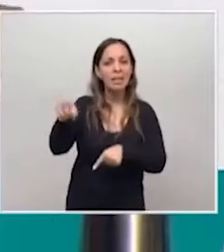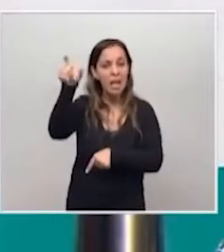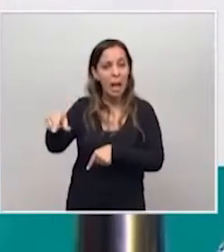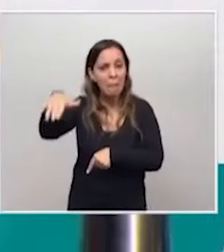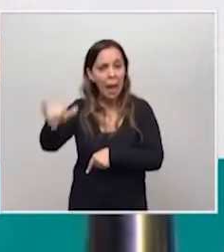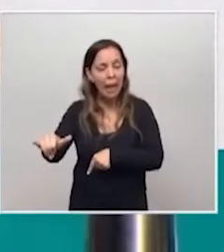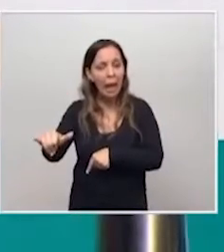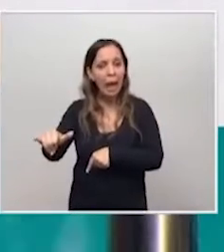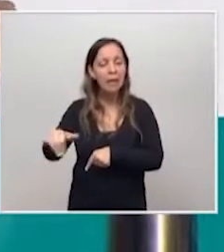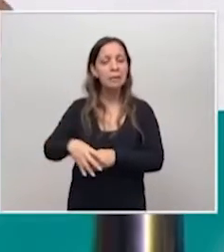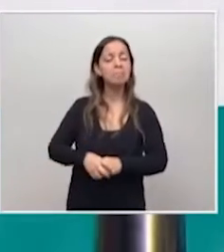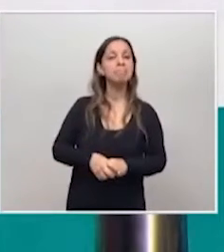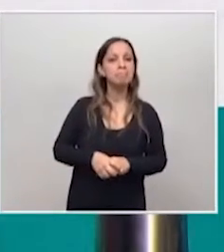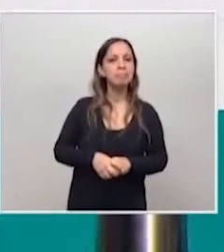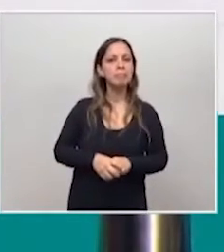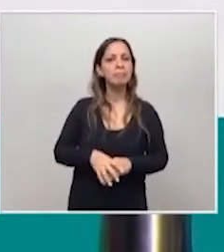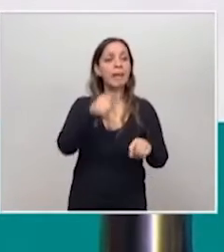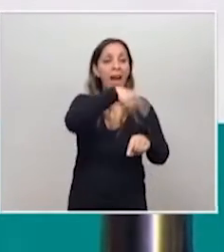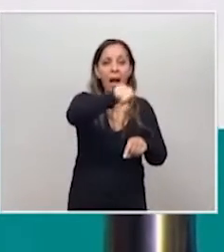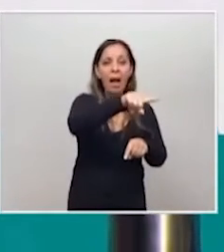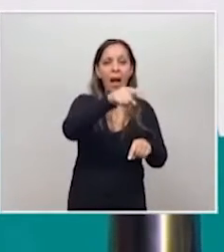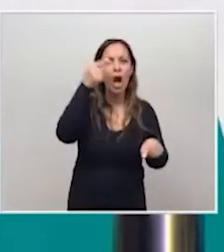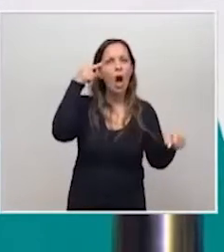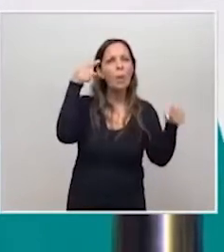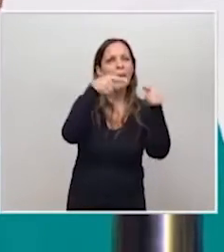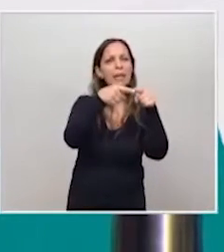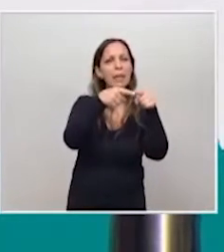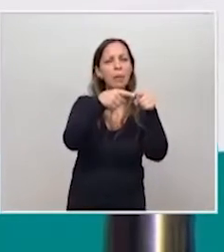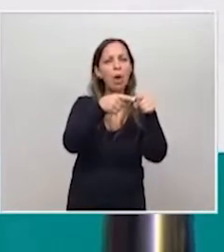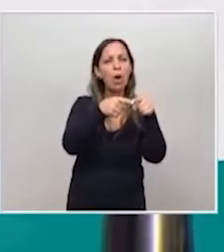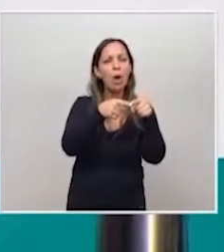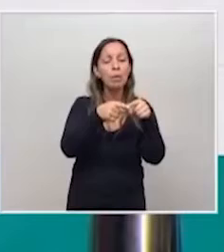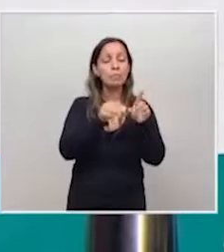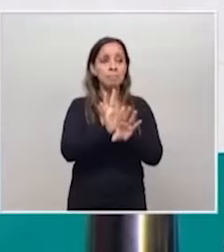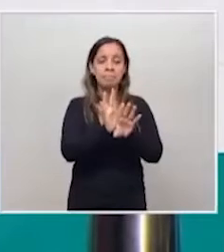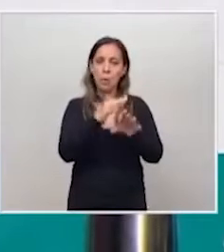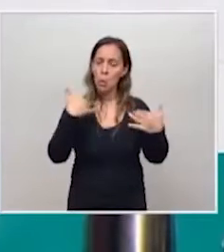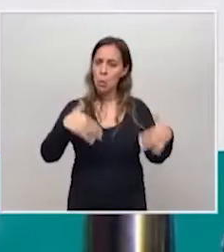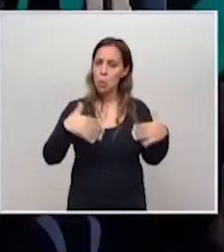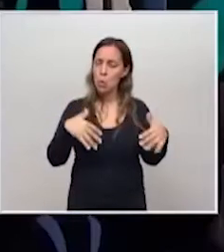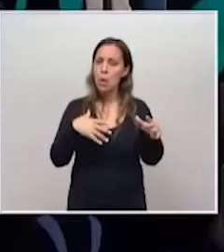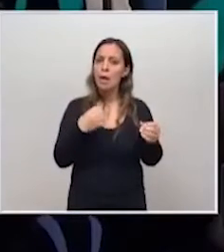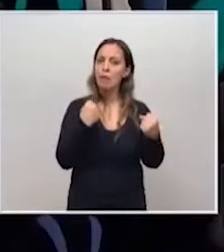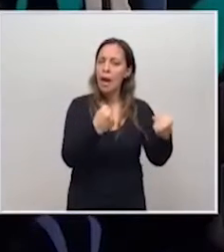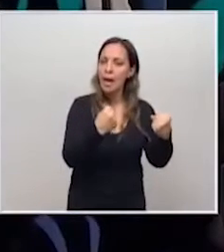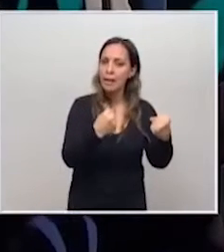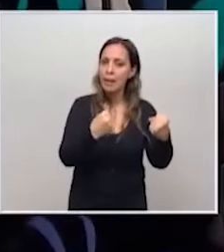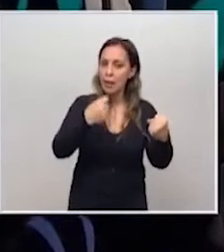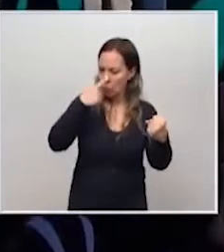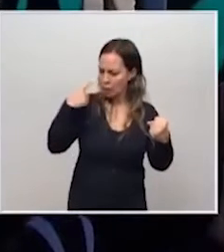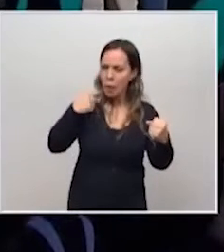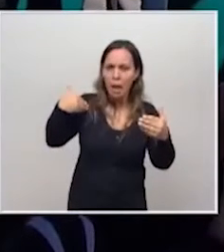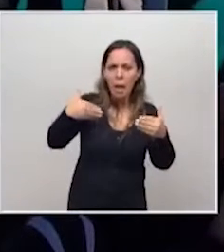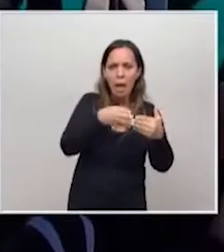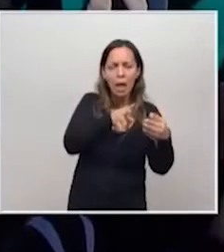no con la intensidad tal vez de estos últimos ataques, pero sí desde el primer día, Mayra. La verdad que el ataque